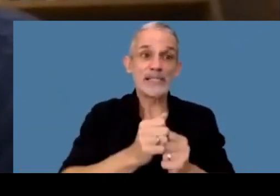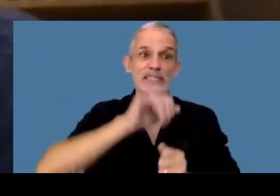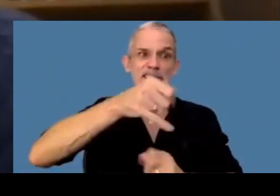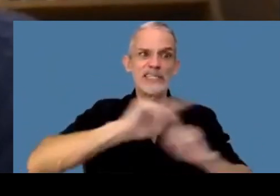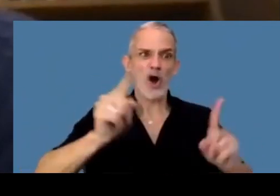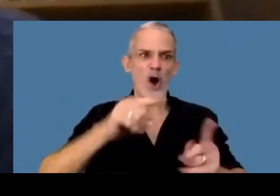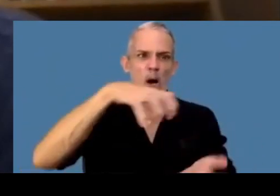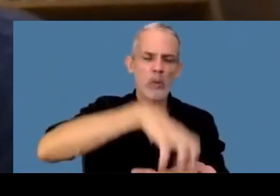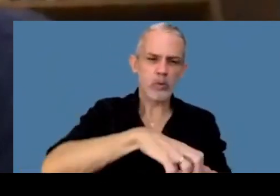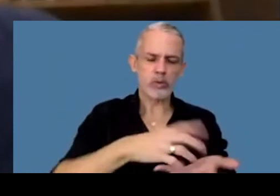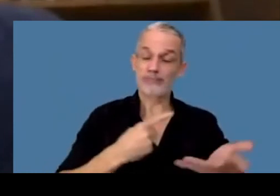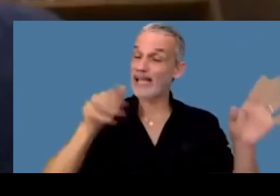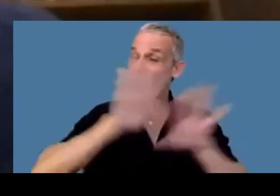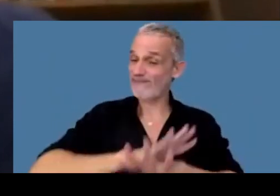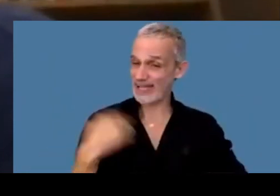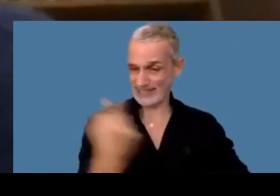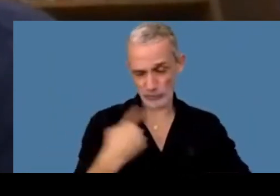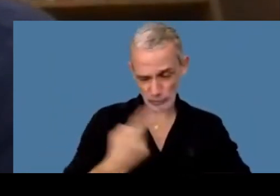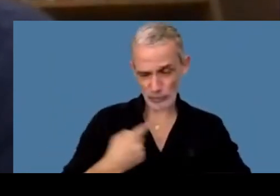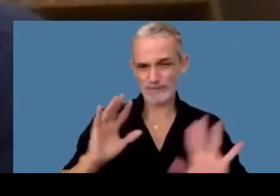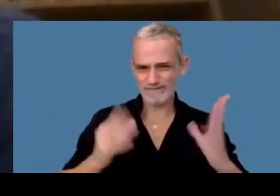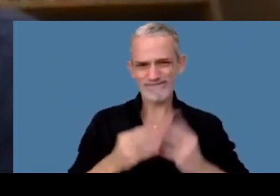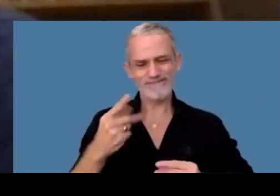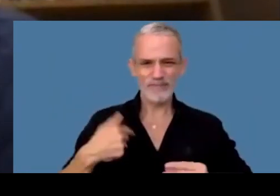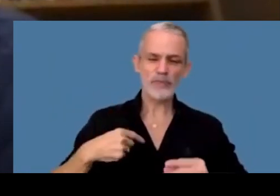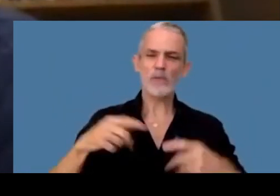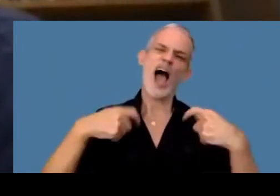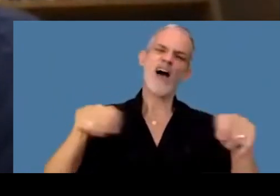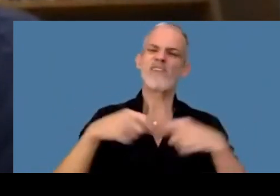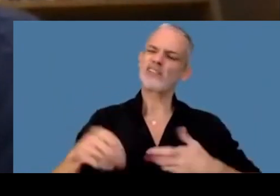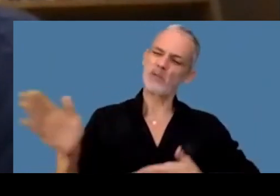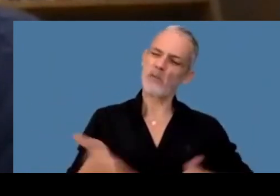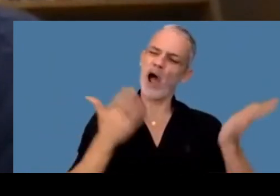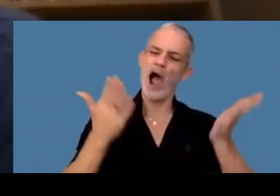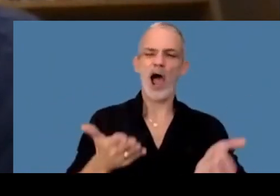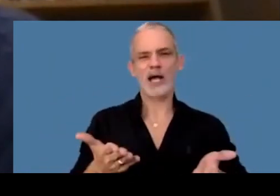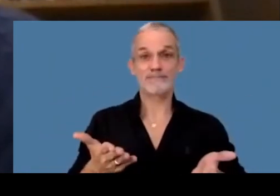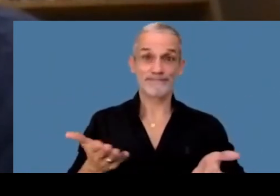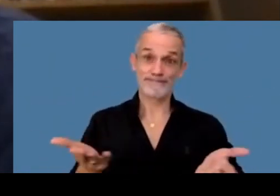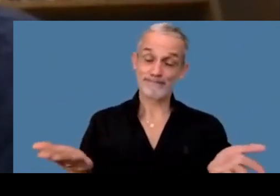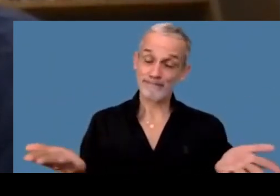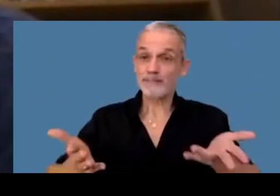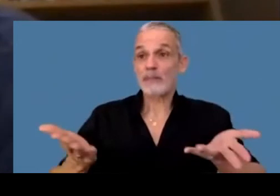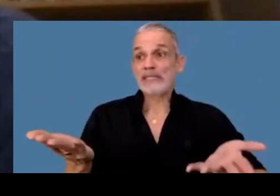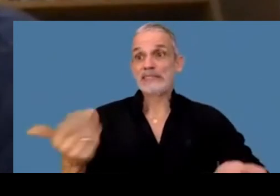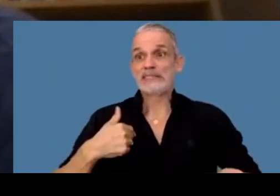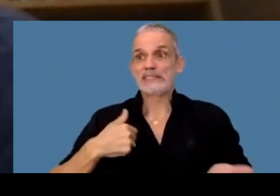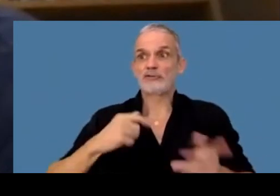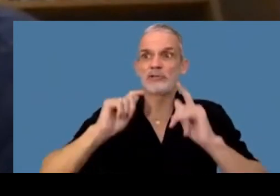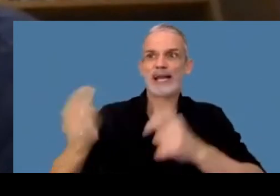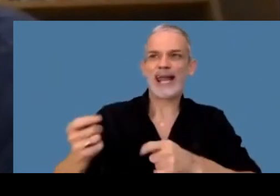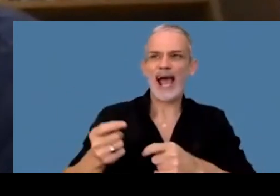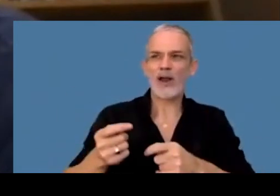perder a todos, que es cuando lo disputamos flexibilizando. Entonces, sí, como yo te voy a regalar un esclavo,